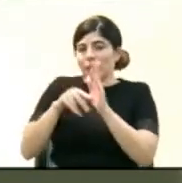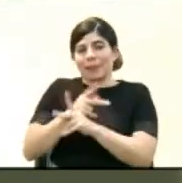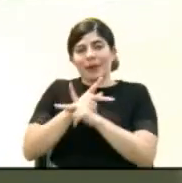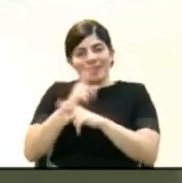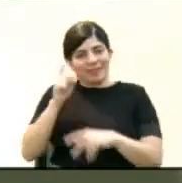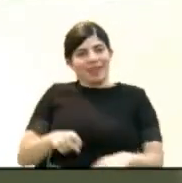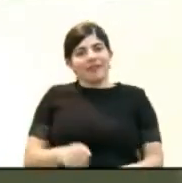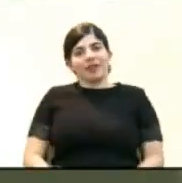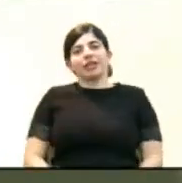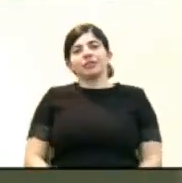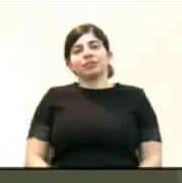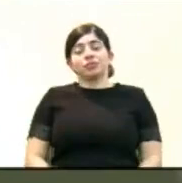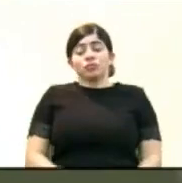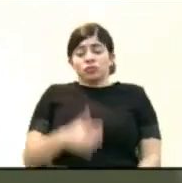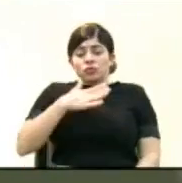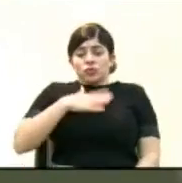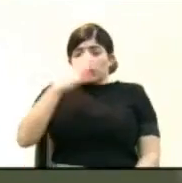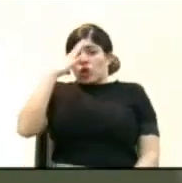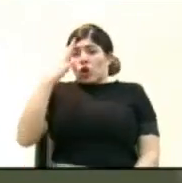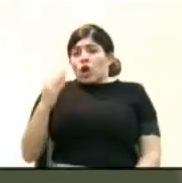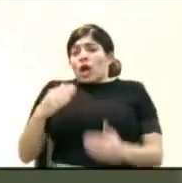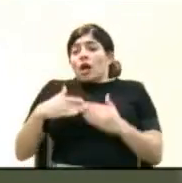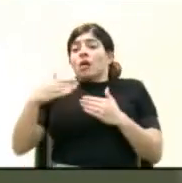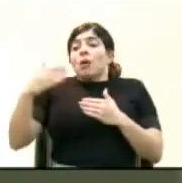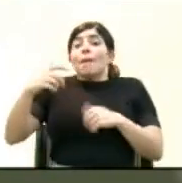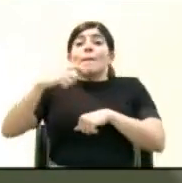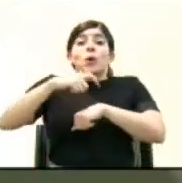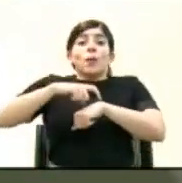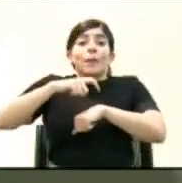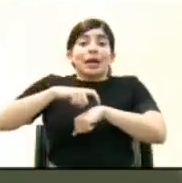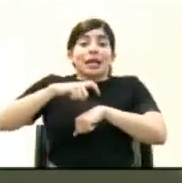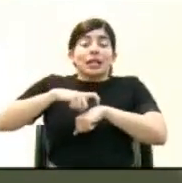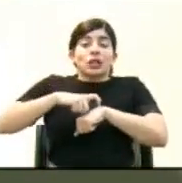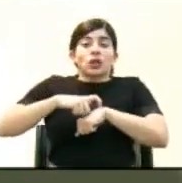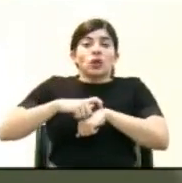personal. Creo que en algún momento se dio un